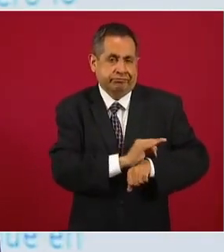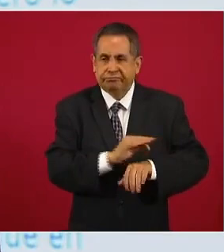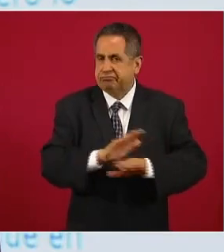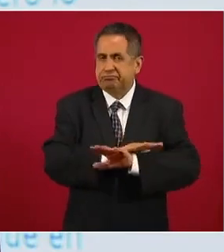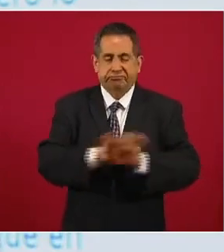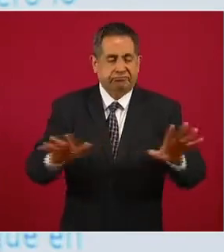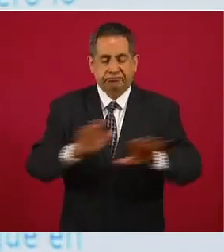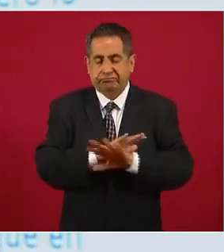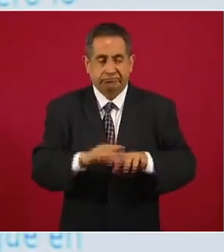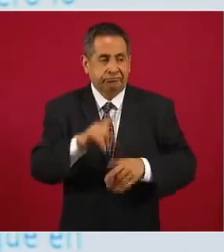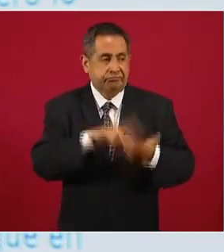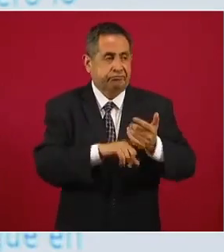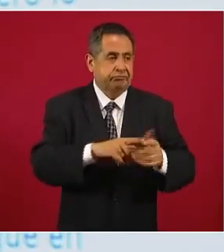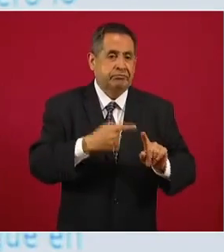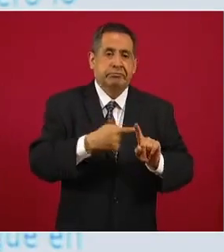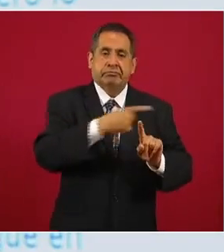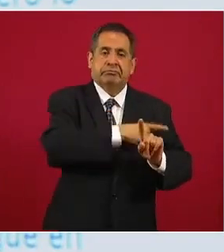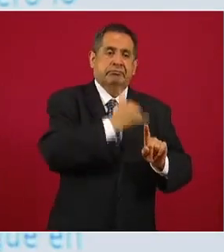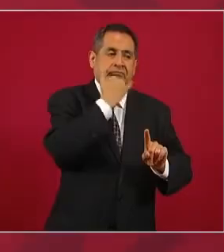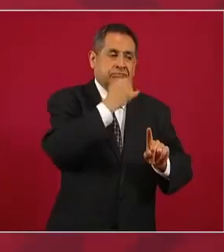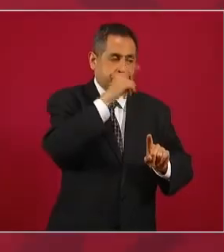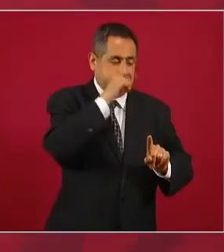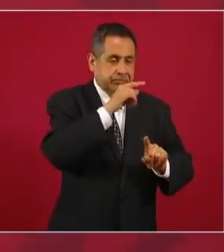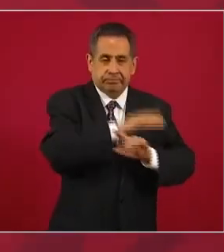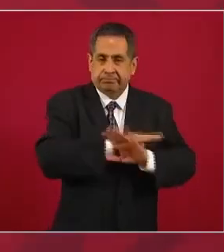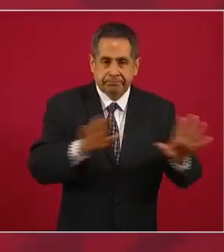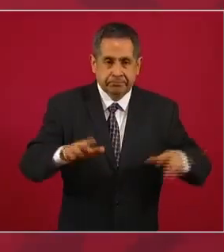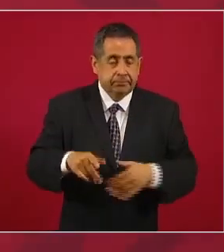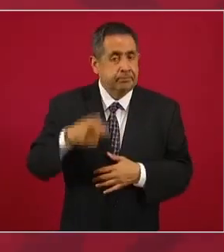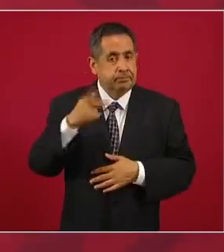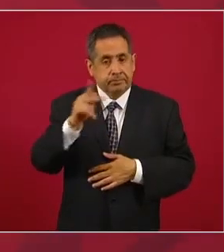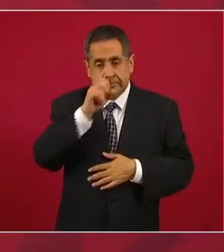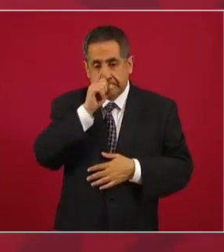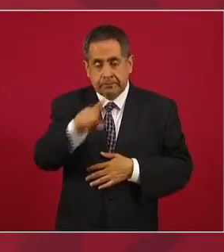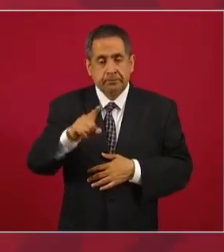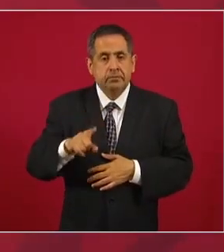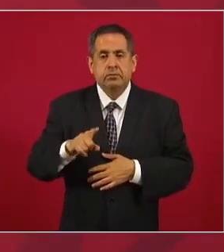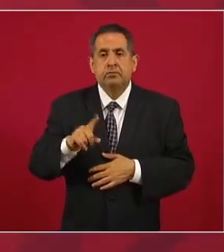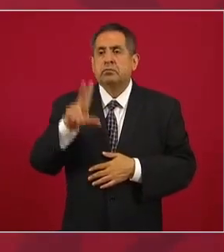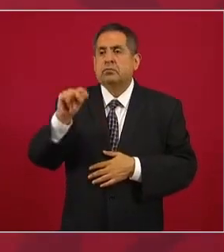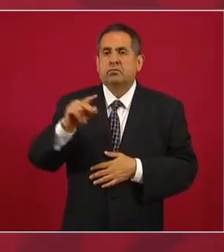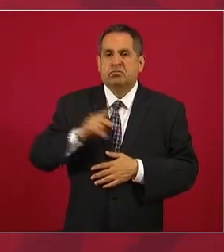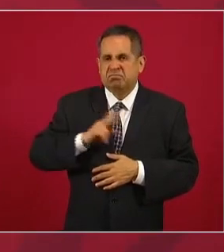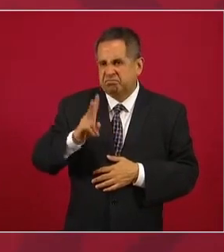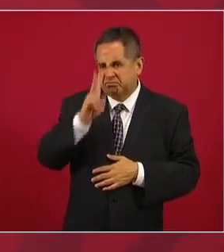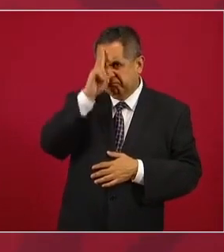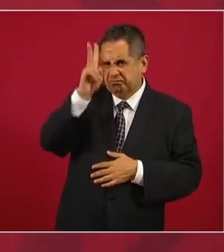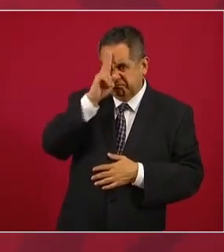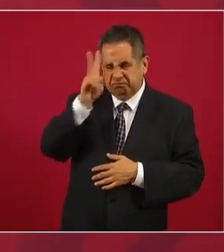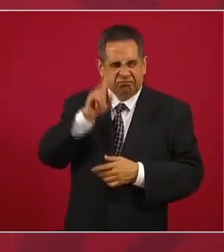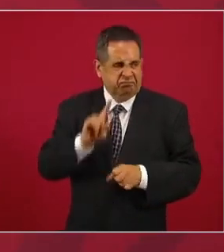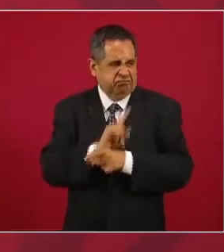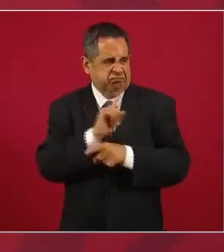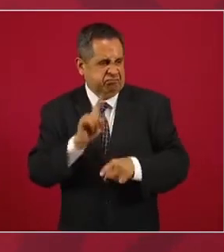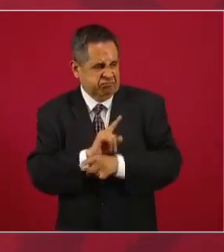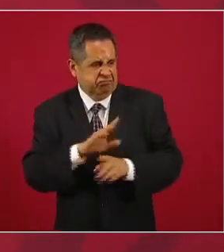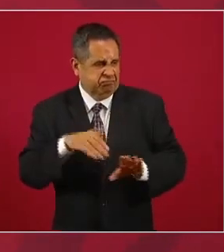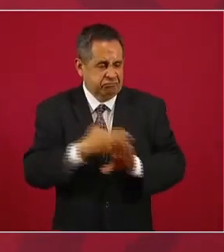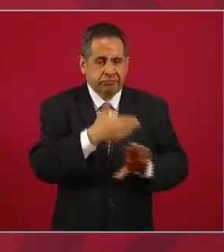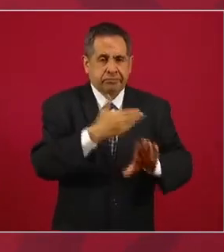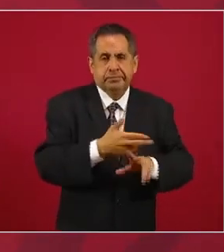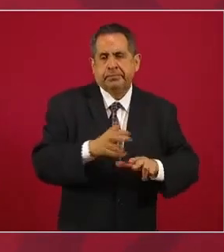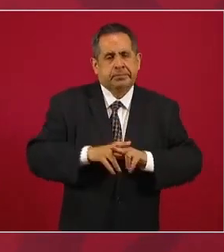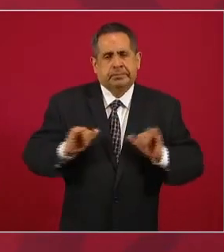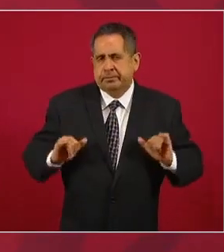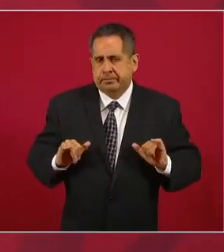acciones turbias del pasado, pero tampoco pretendo impulsar represalias